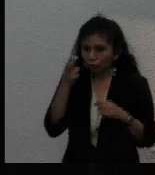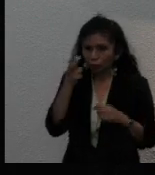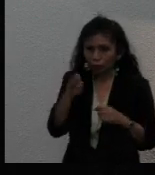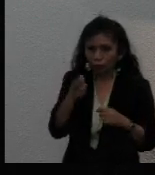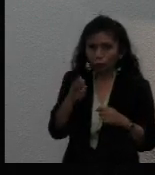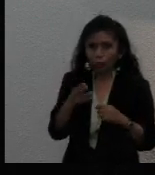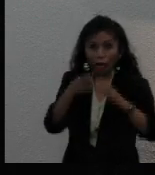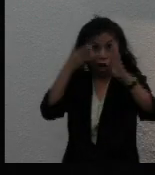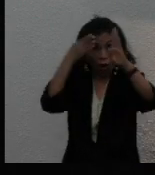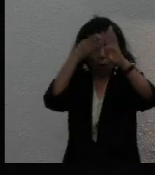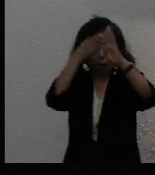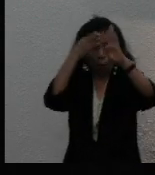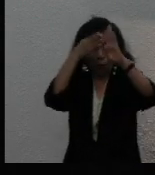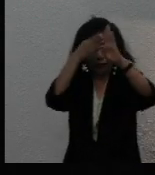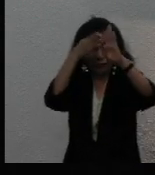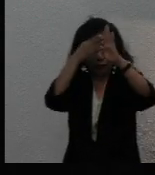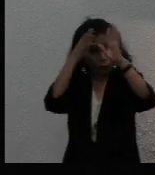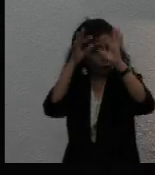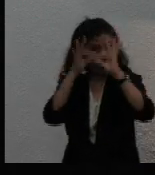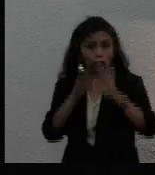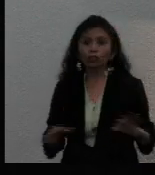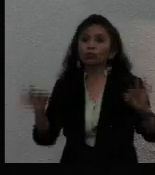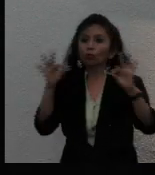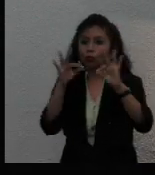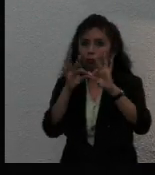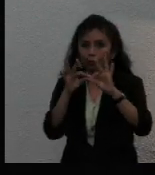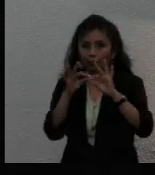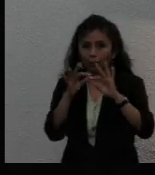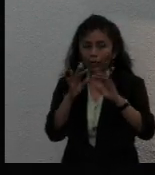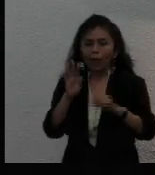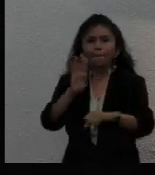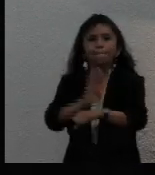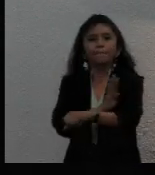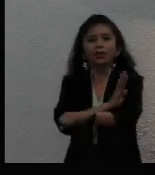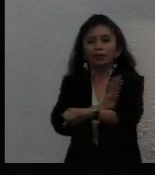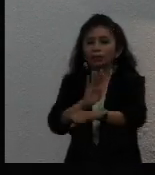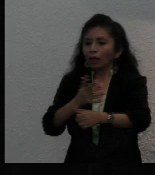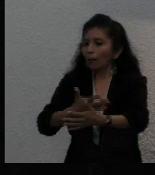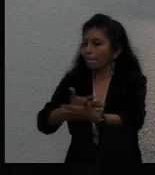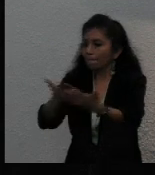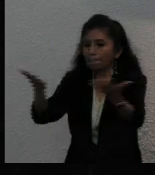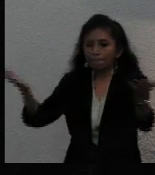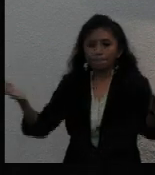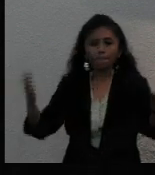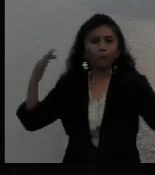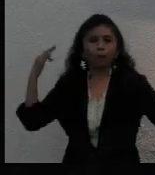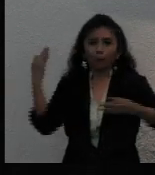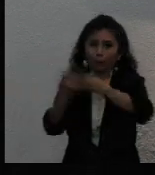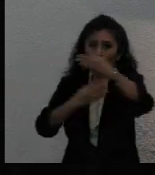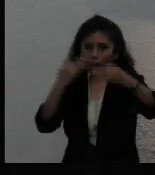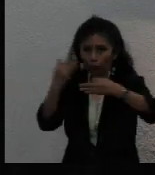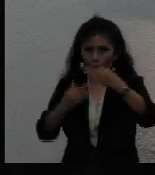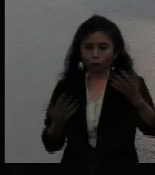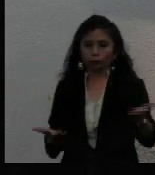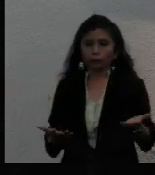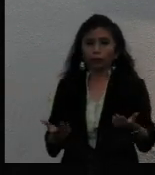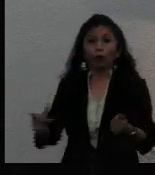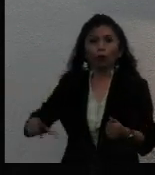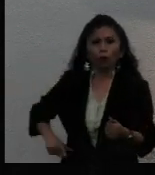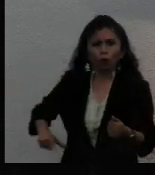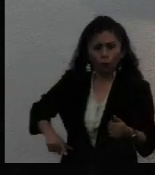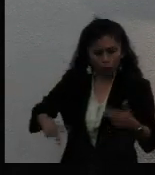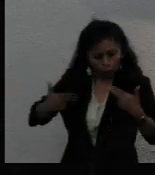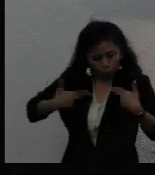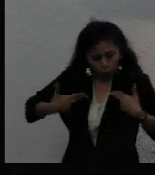las prioridades atienden las necesidades del pueblo, el bienestar se comparte para todas y todos. Un gobierno